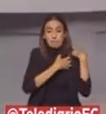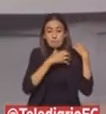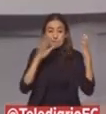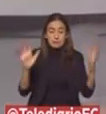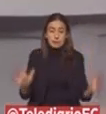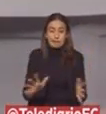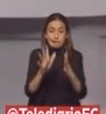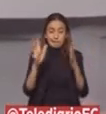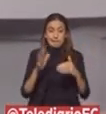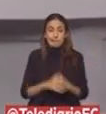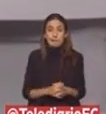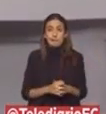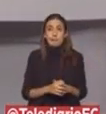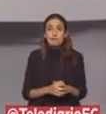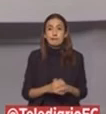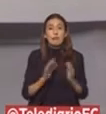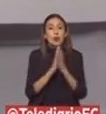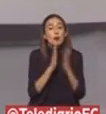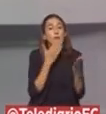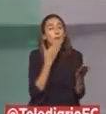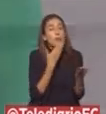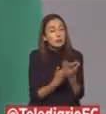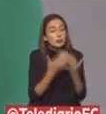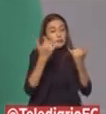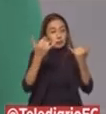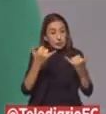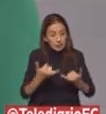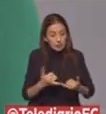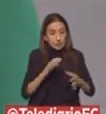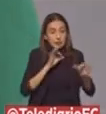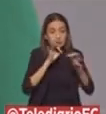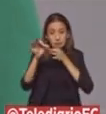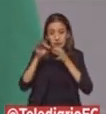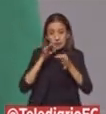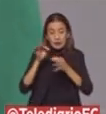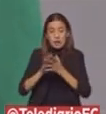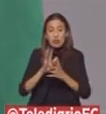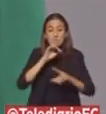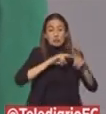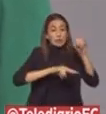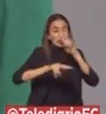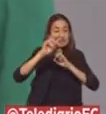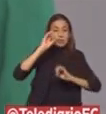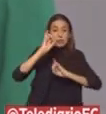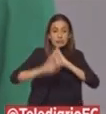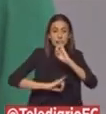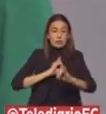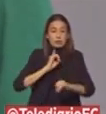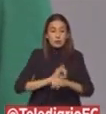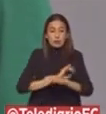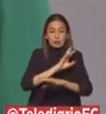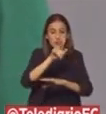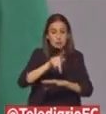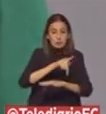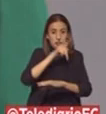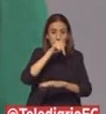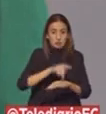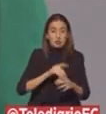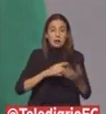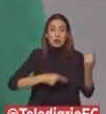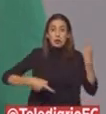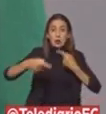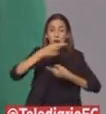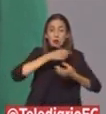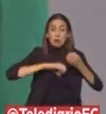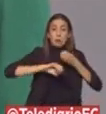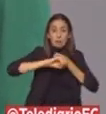impulso de estos muchísimas gracias por acompañarnos el día de hoy diego pérez analista internacional y catedrático universitario hacemos